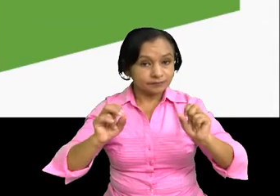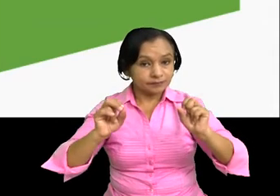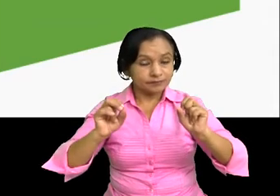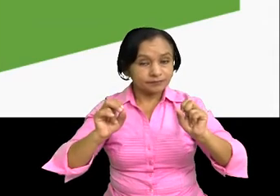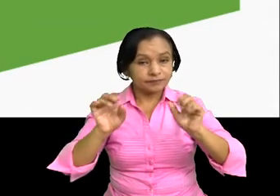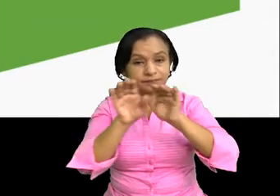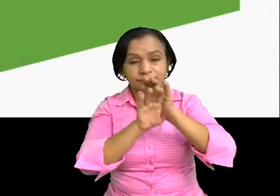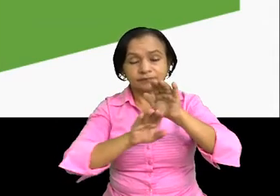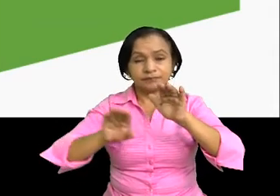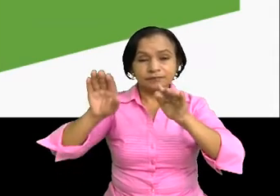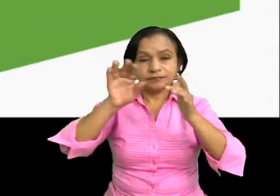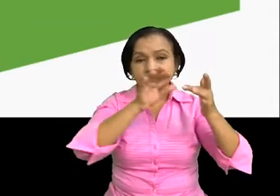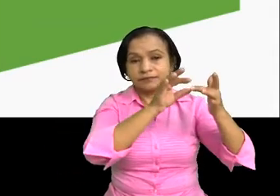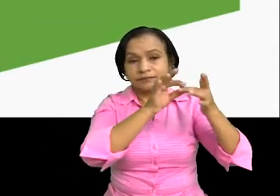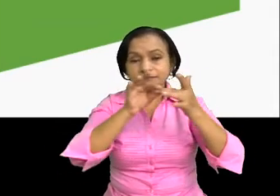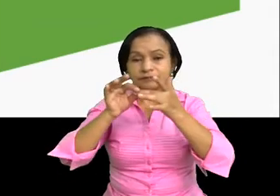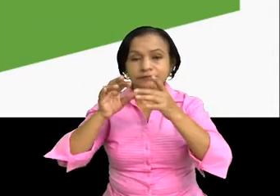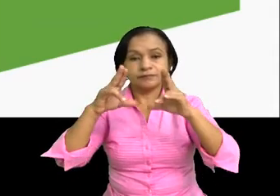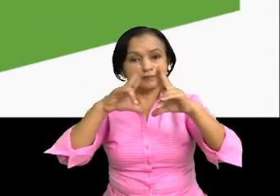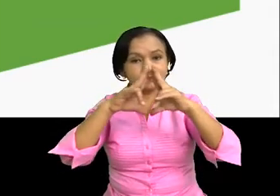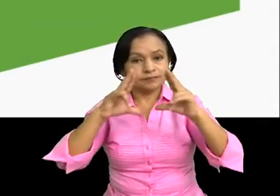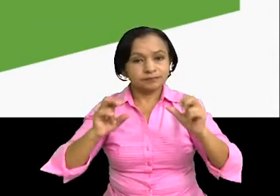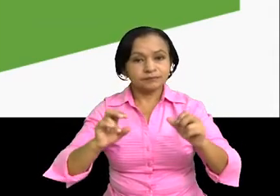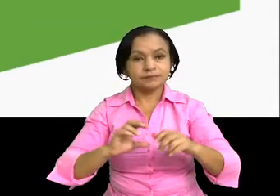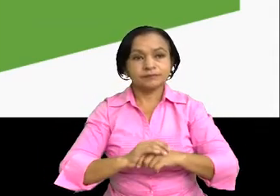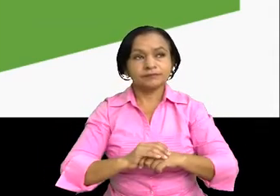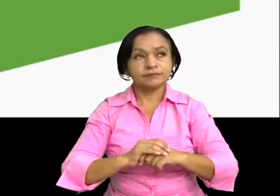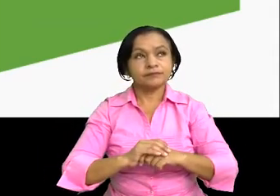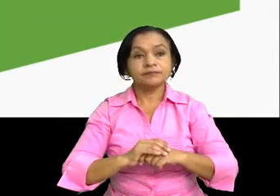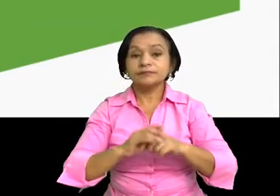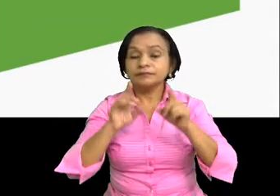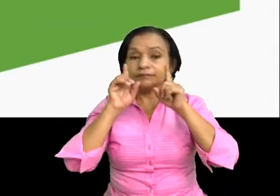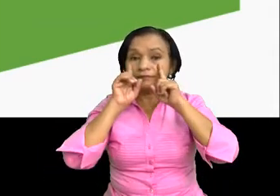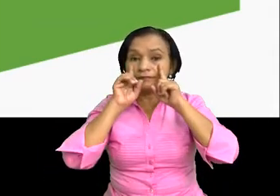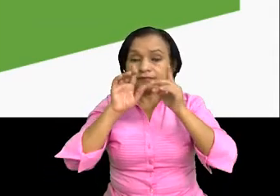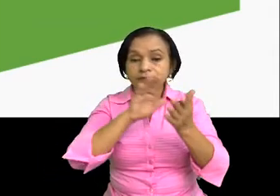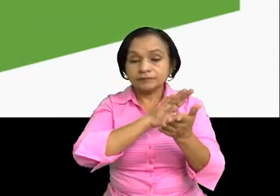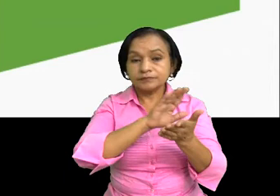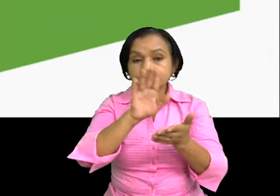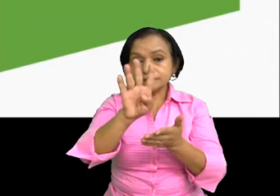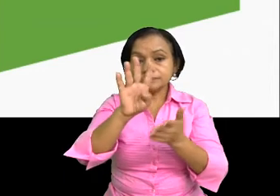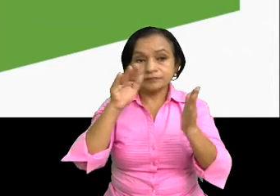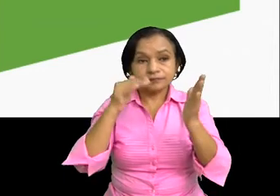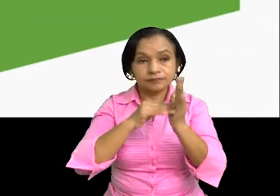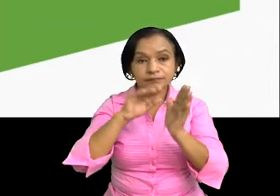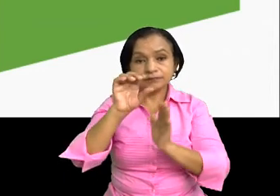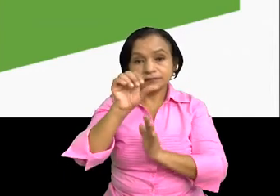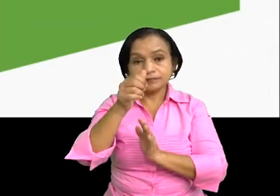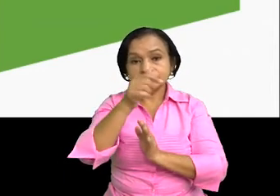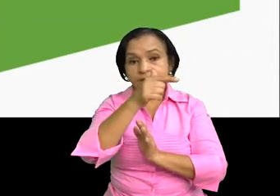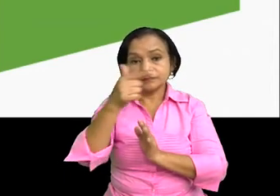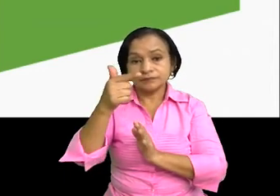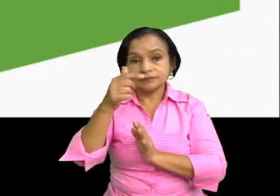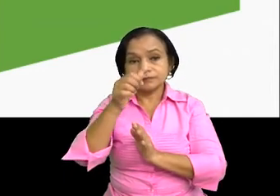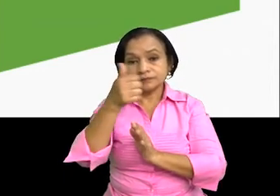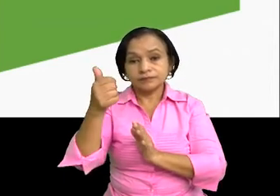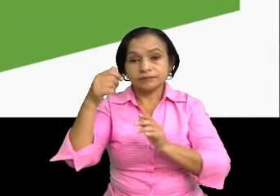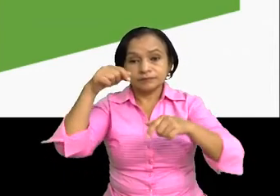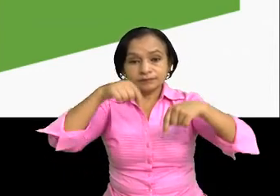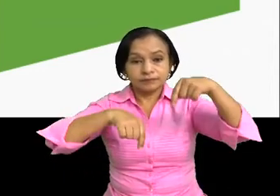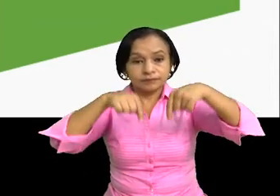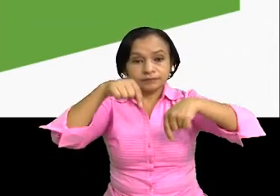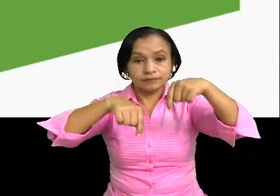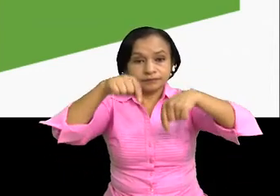hidráulicas mayores para Nicaragua. Y el mantenimiento de 4.676 kilómetros